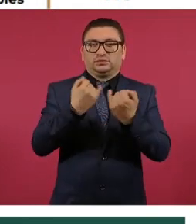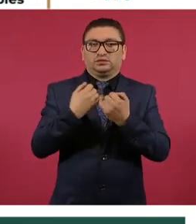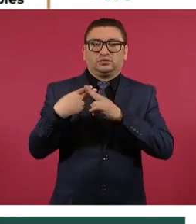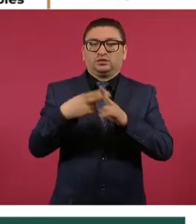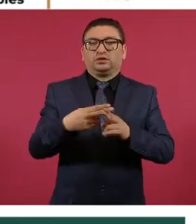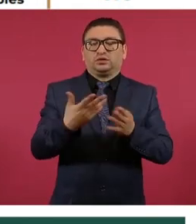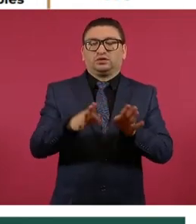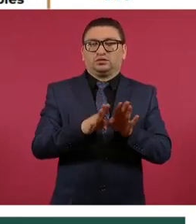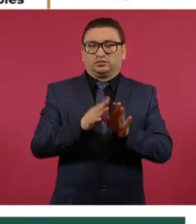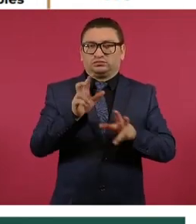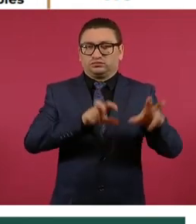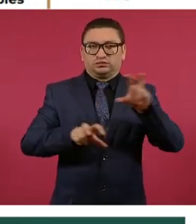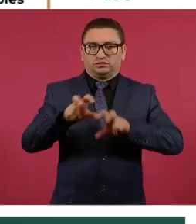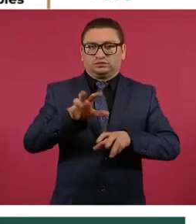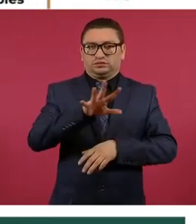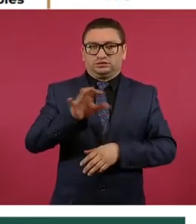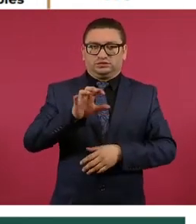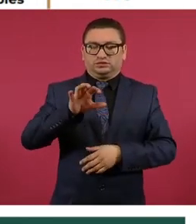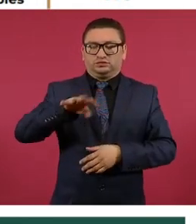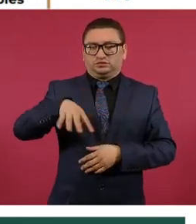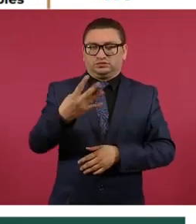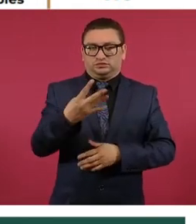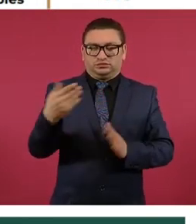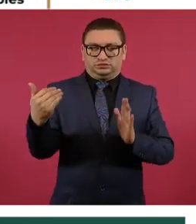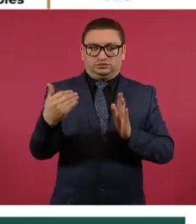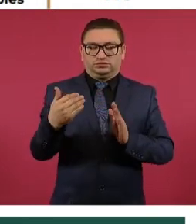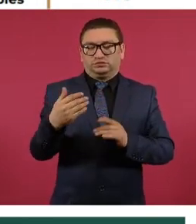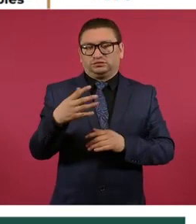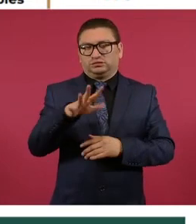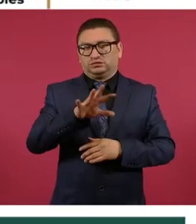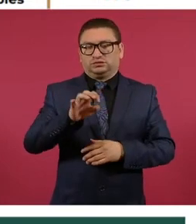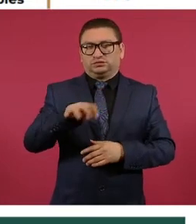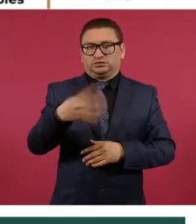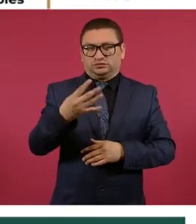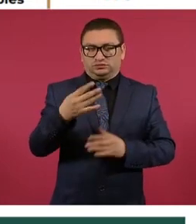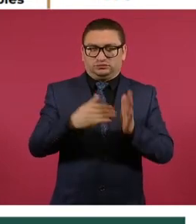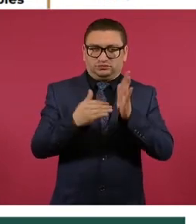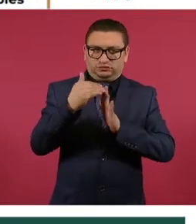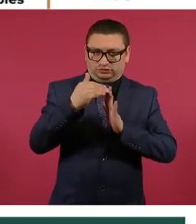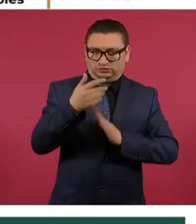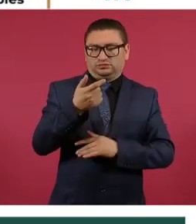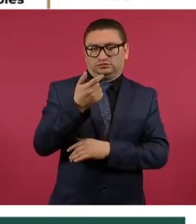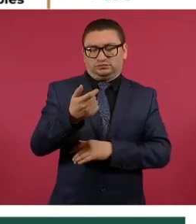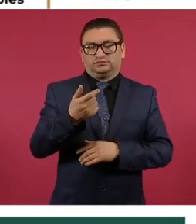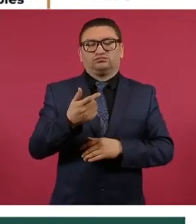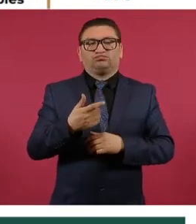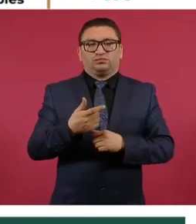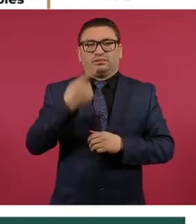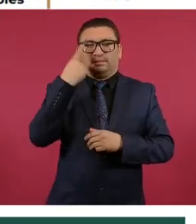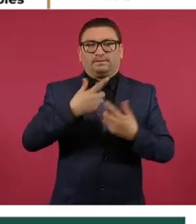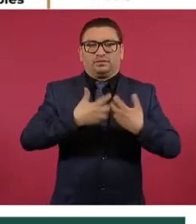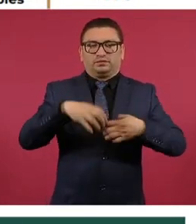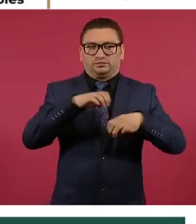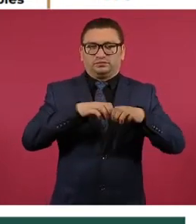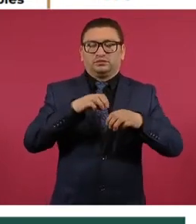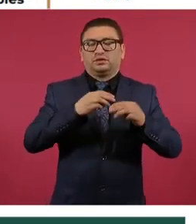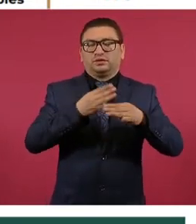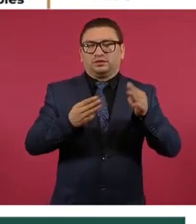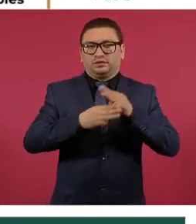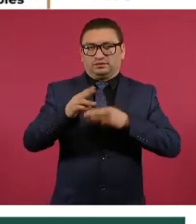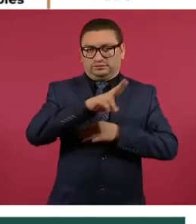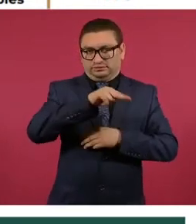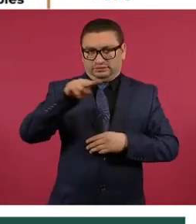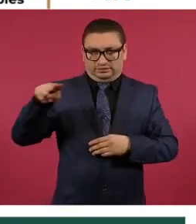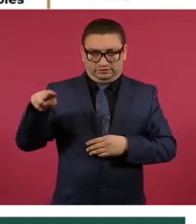invertido un total de 514000 514 millones de pesos en equipo en Nayarit